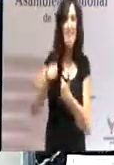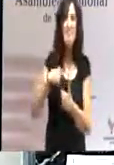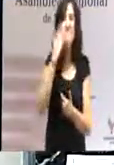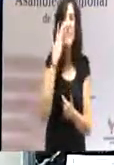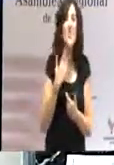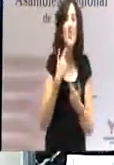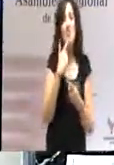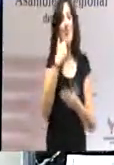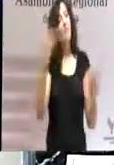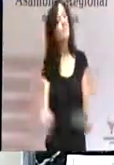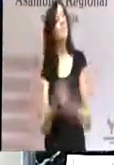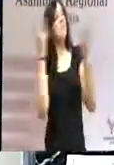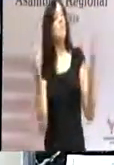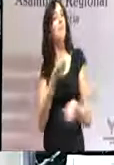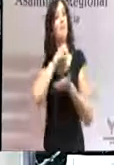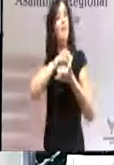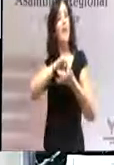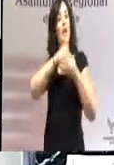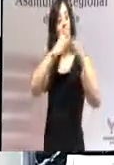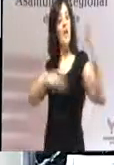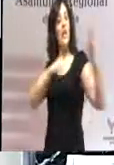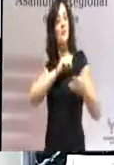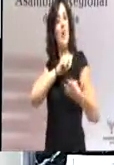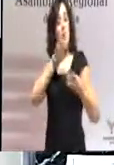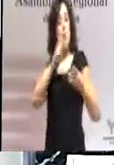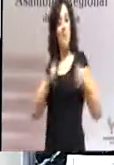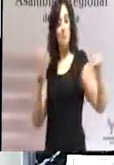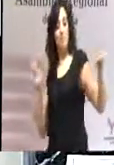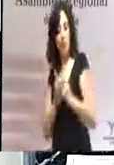se estaba vanagloriando que se habían reducido a un mes, la